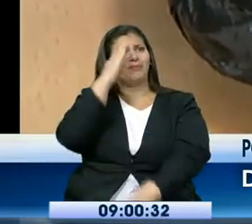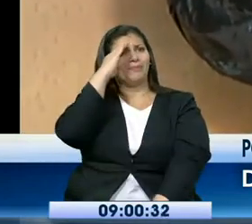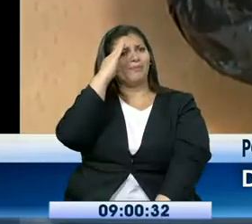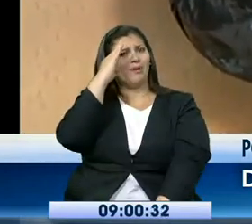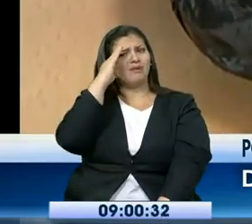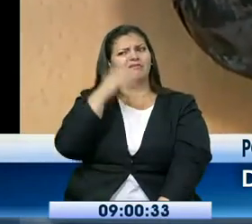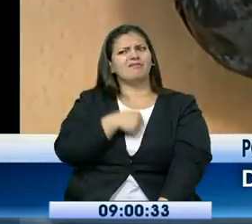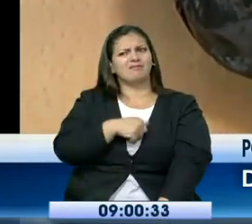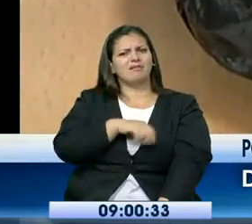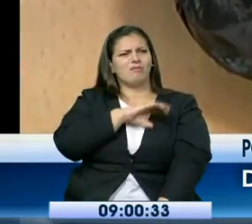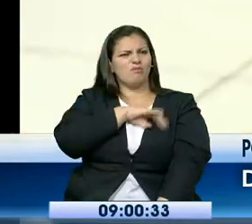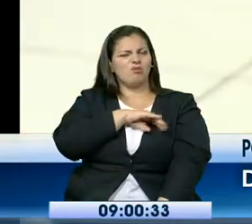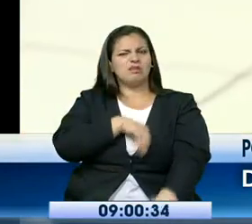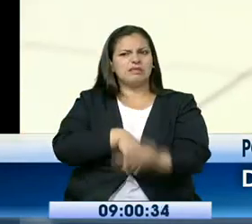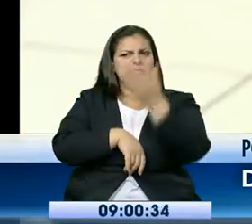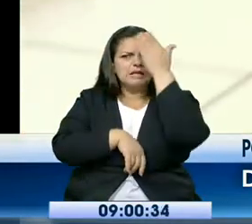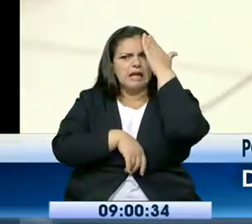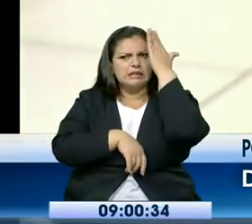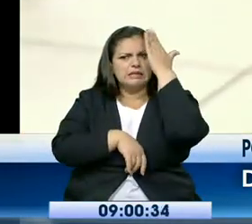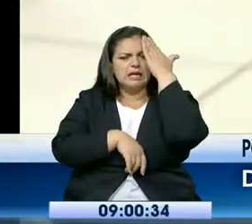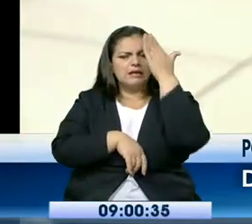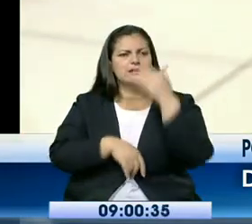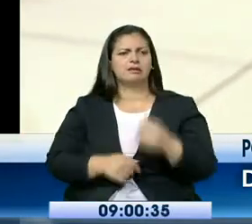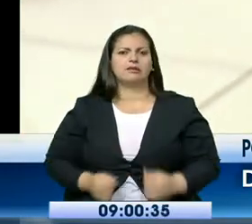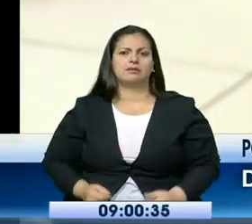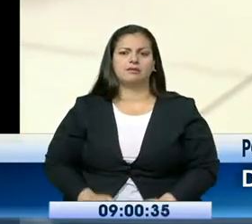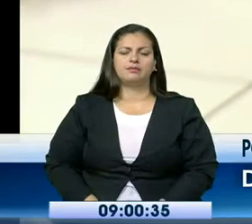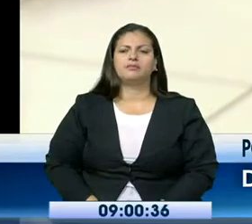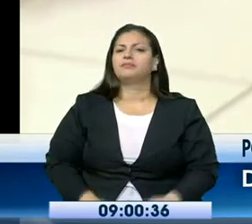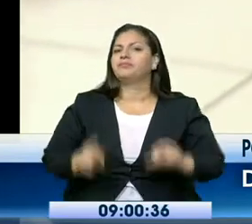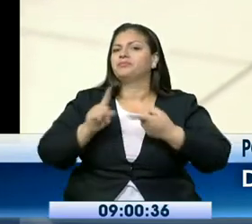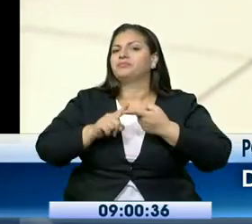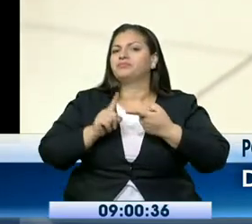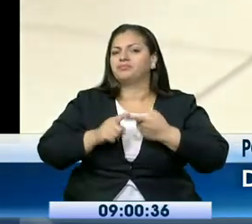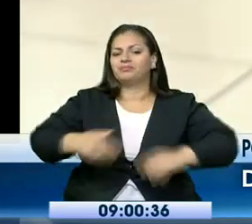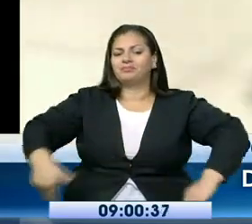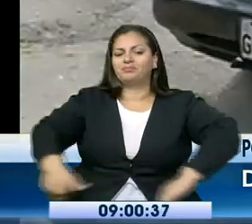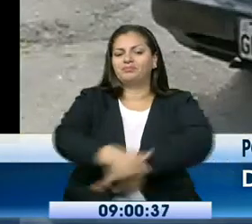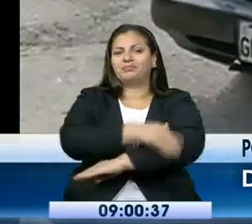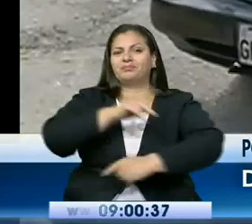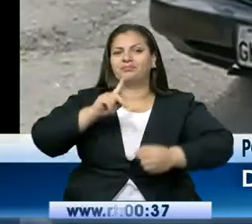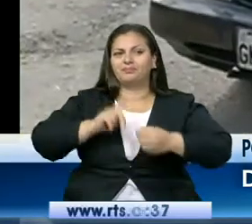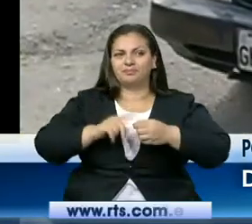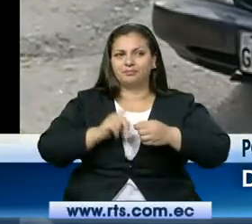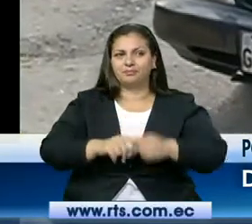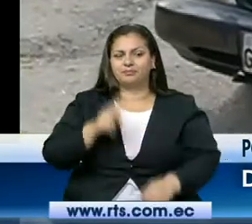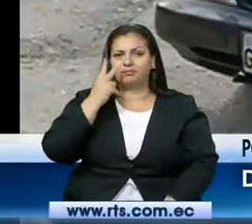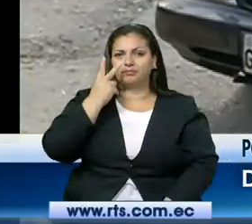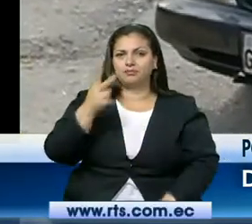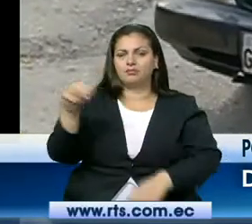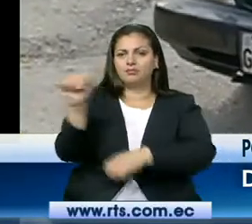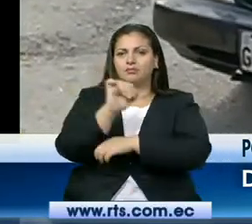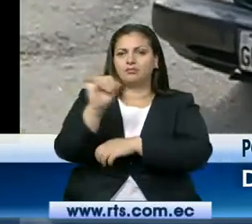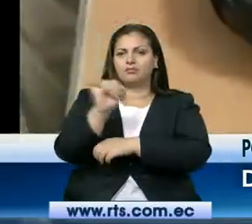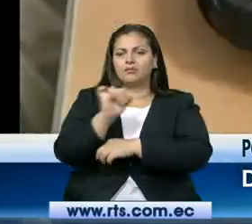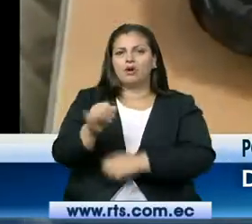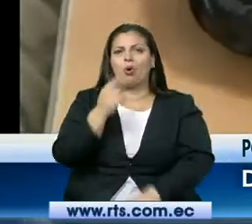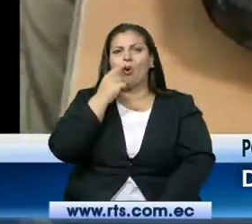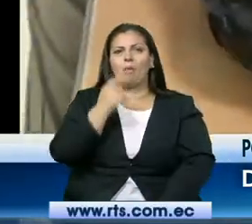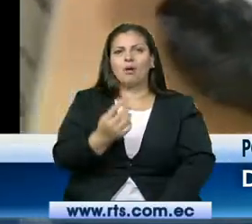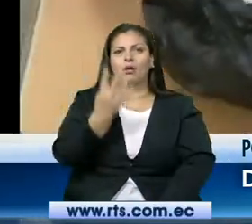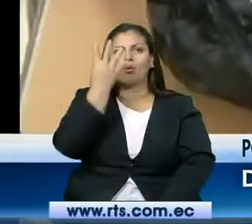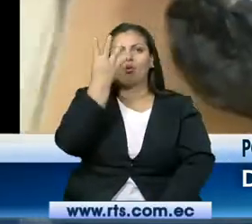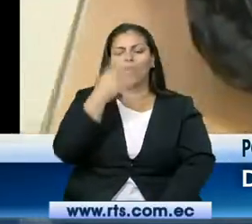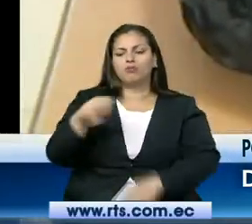y neutralizar durante estas últimas horas. El primero se dio en la avenida Quito cuando se detuvo la marcha de un vehículo en el cual se